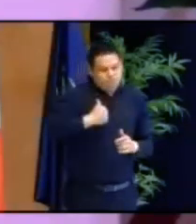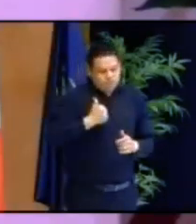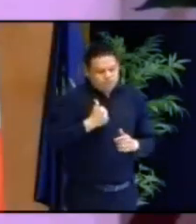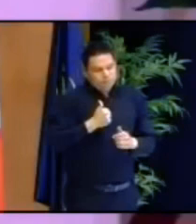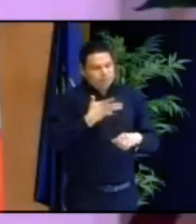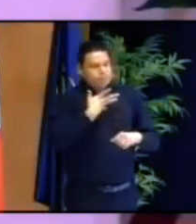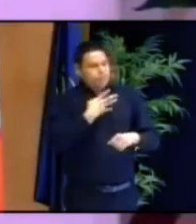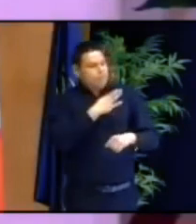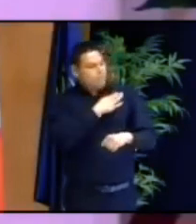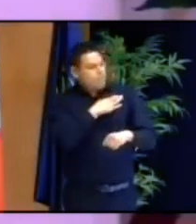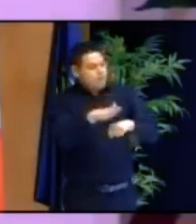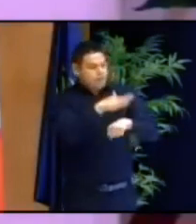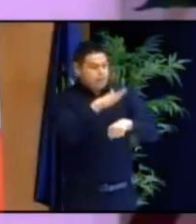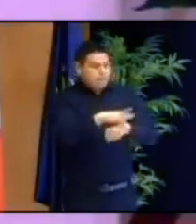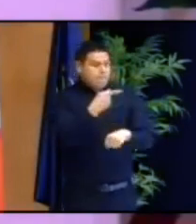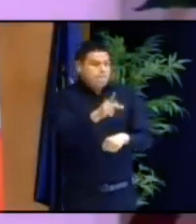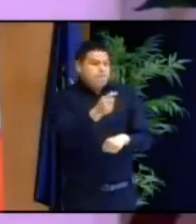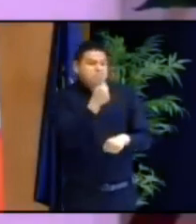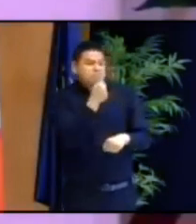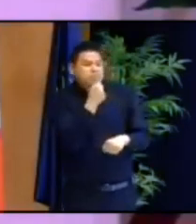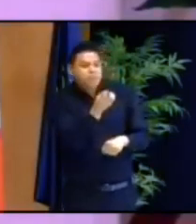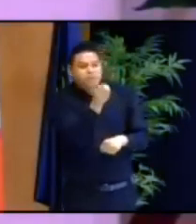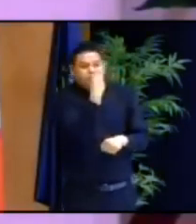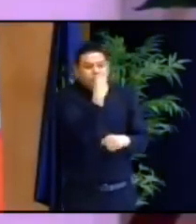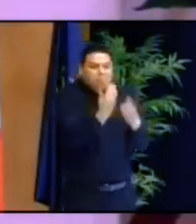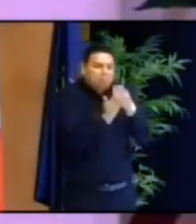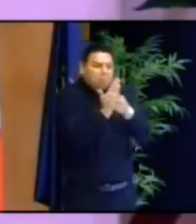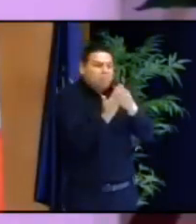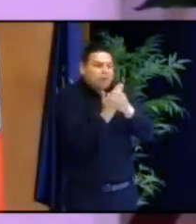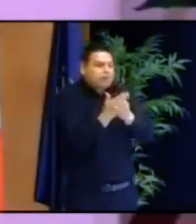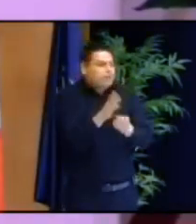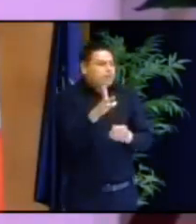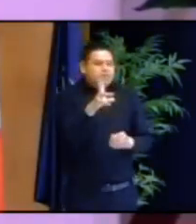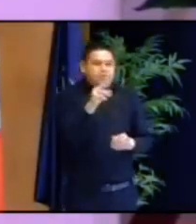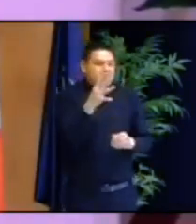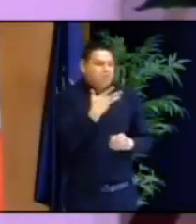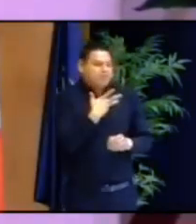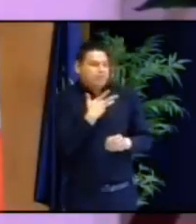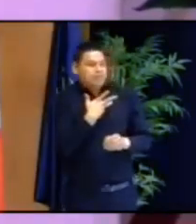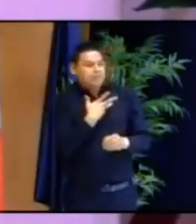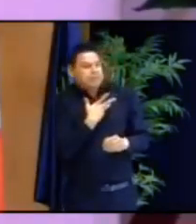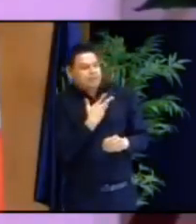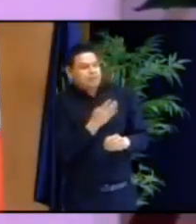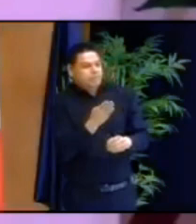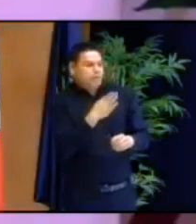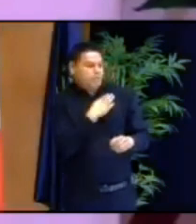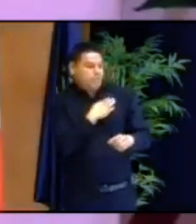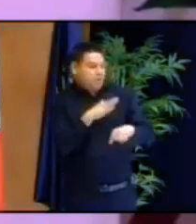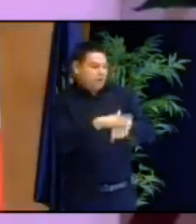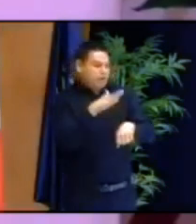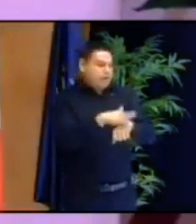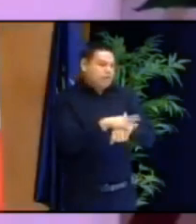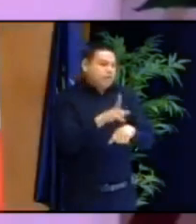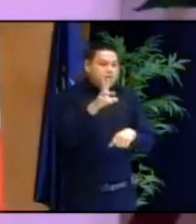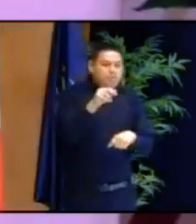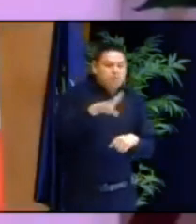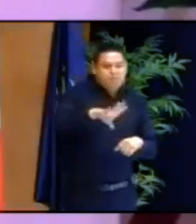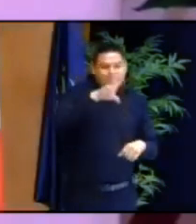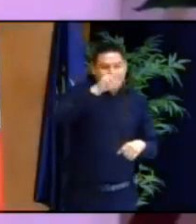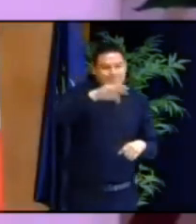calificación, pero un niño que no va desayunado a la escuela, pues no tiene necesariamente una buena calificación, no porque no se